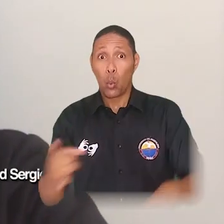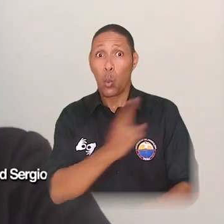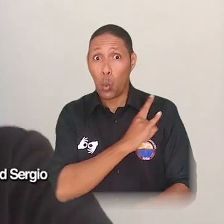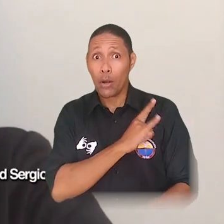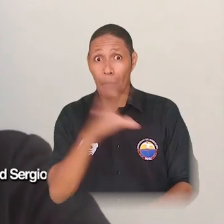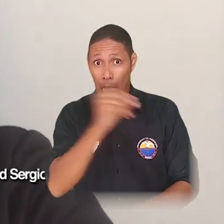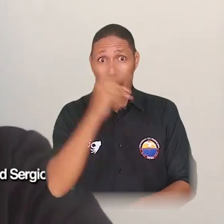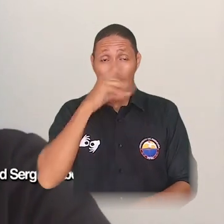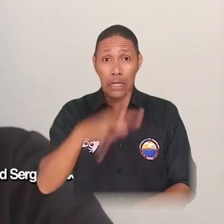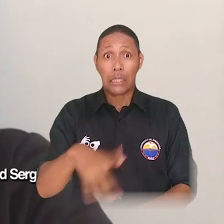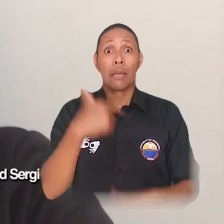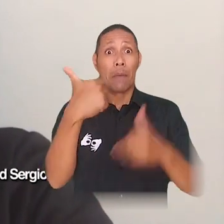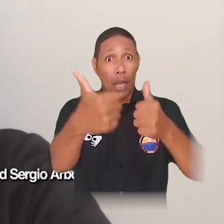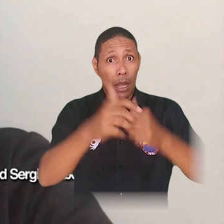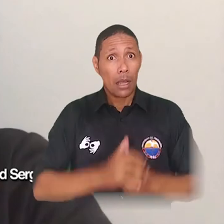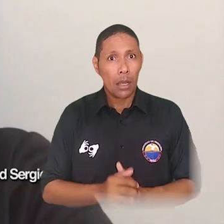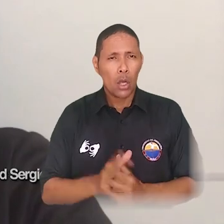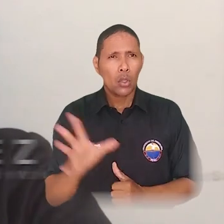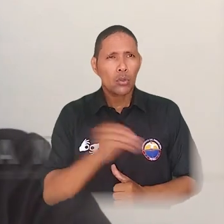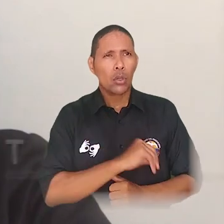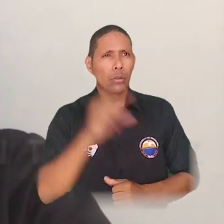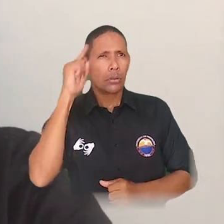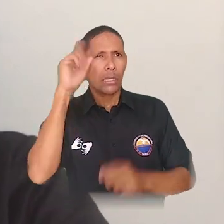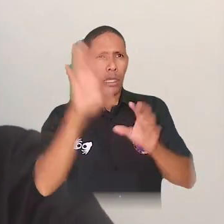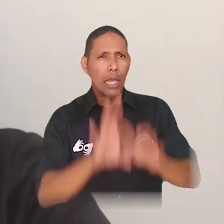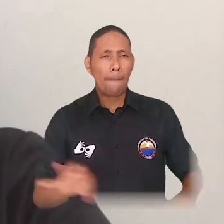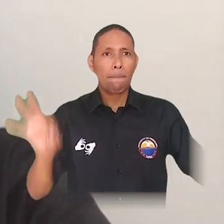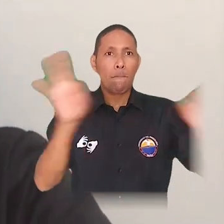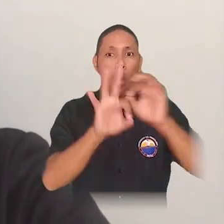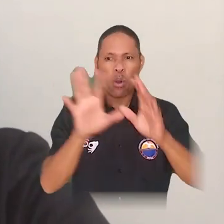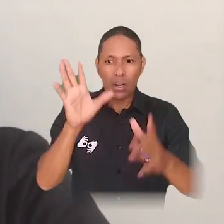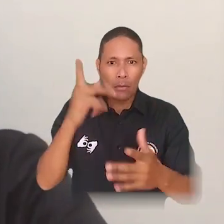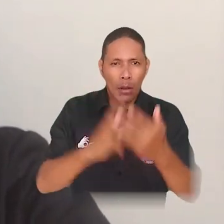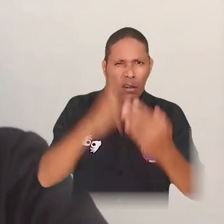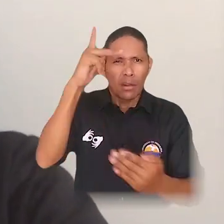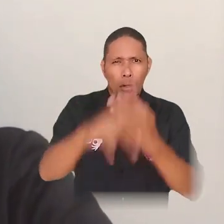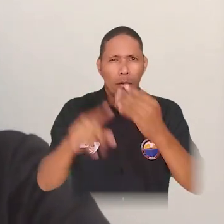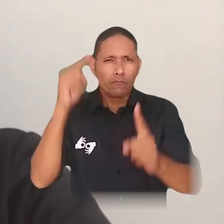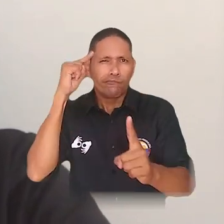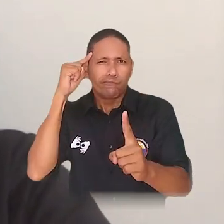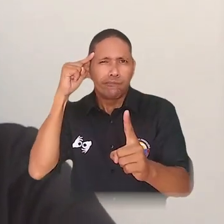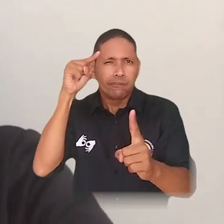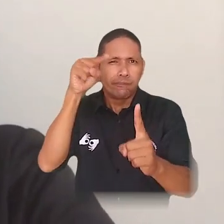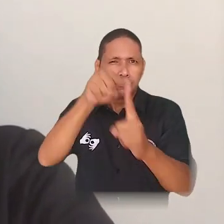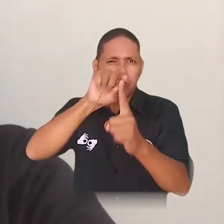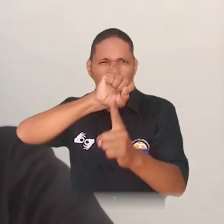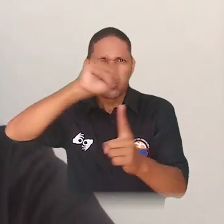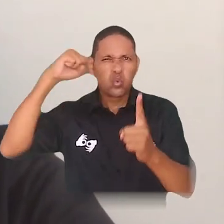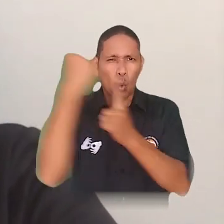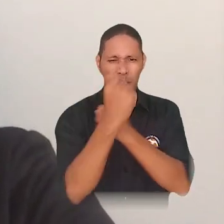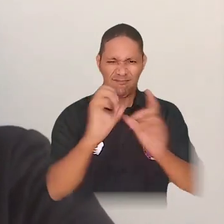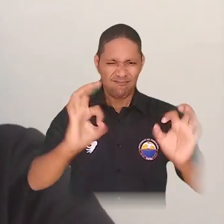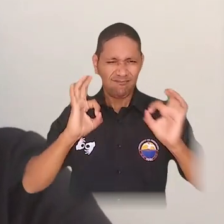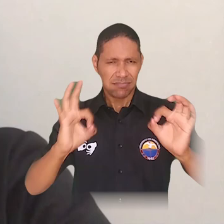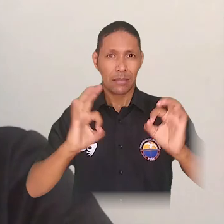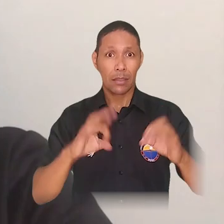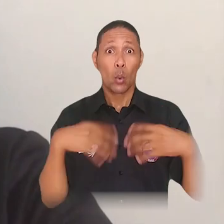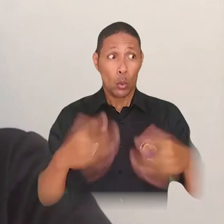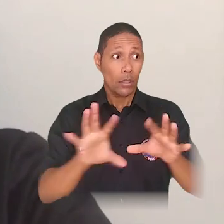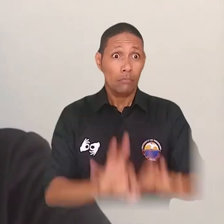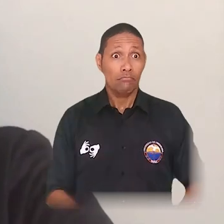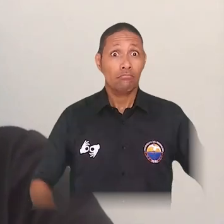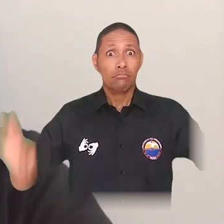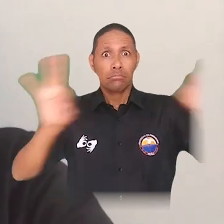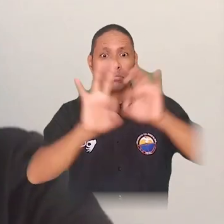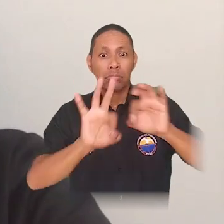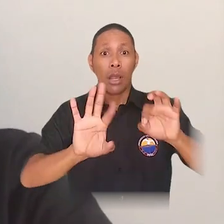Marta. En todas, el común denominador fue su política de proyección social, que en últimas considero será el puente para